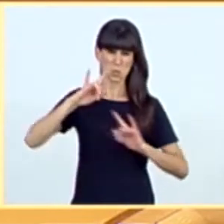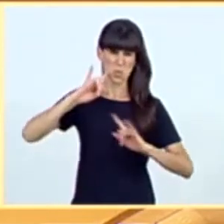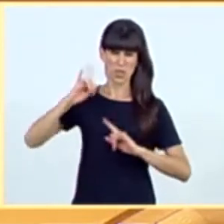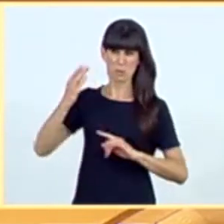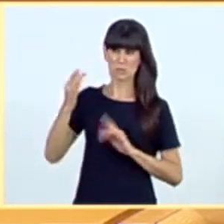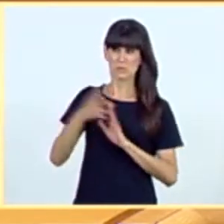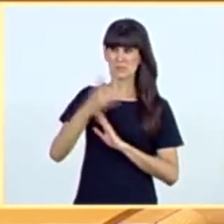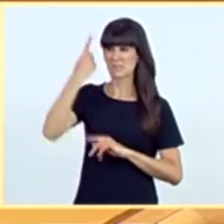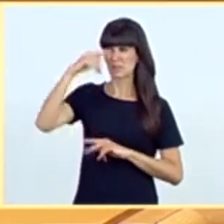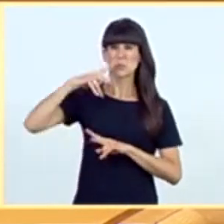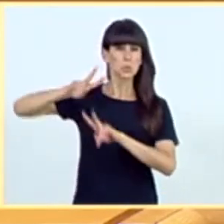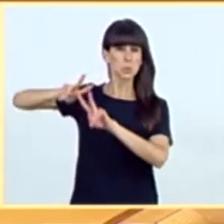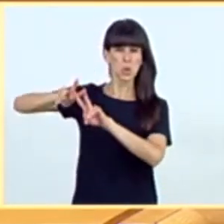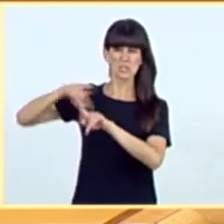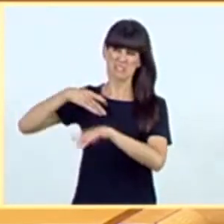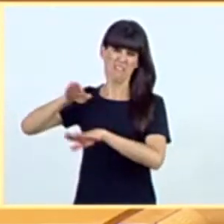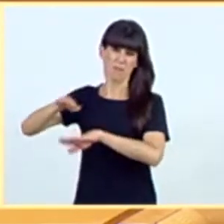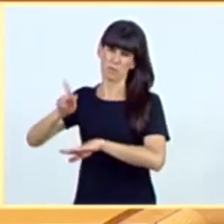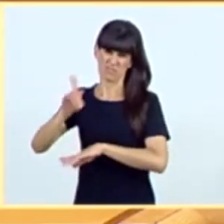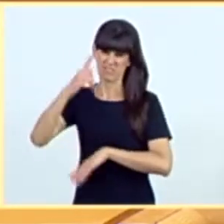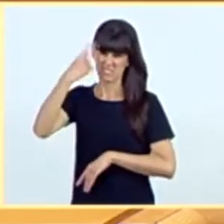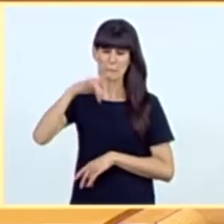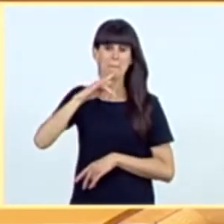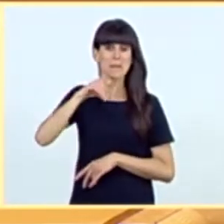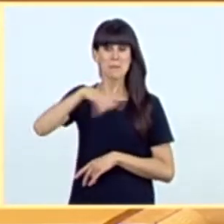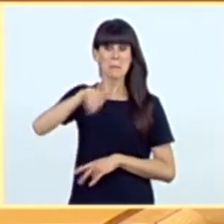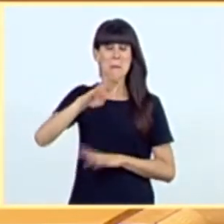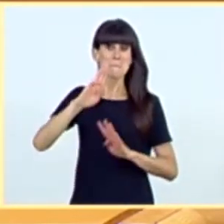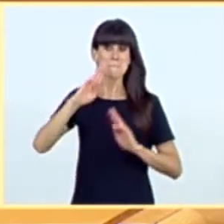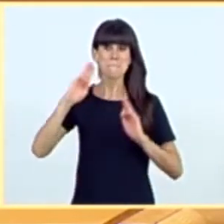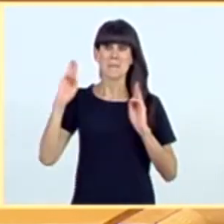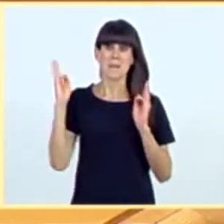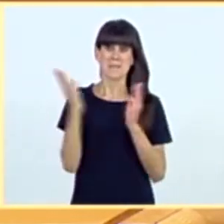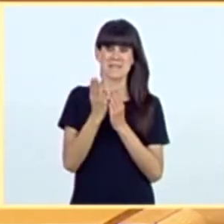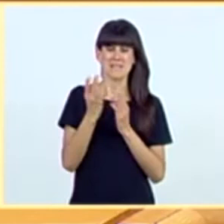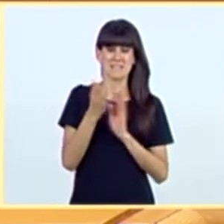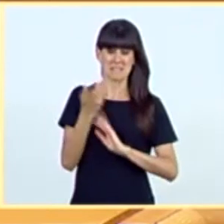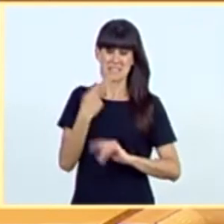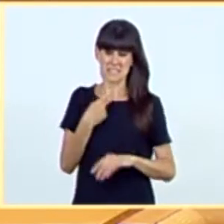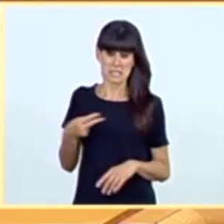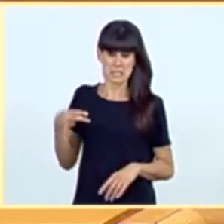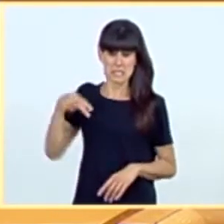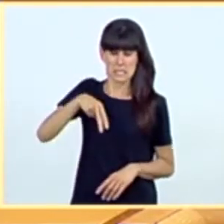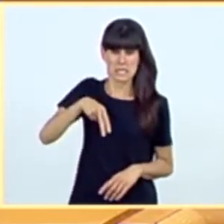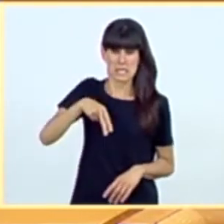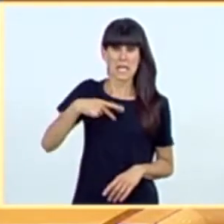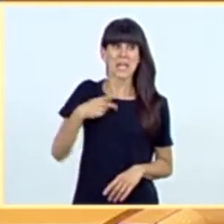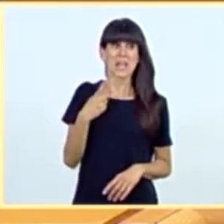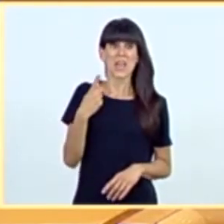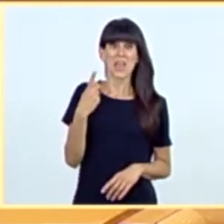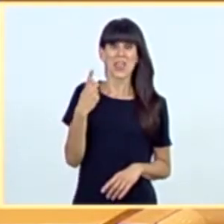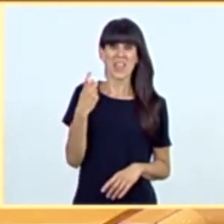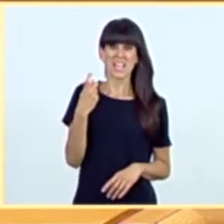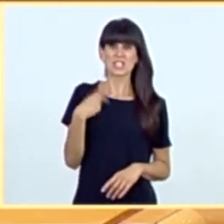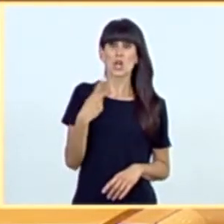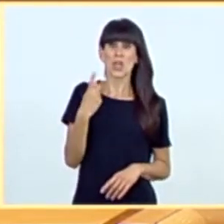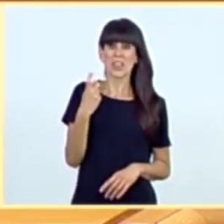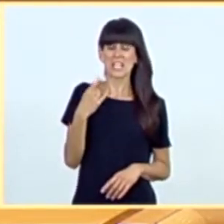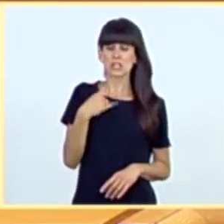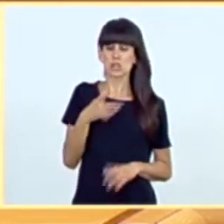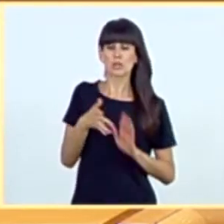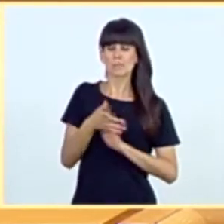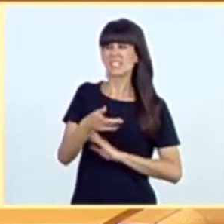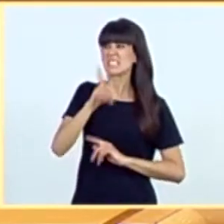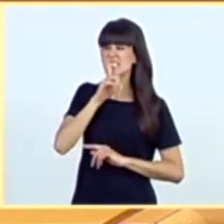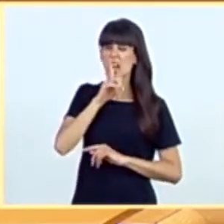esta formación política, pero creo que cualquier parlamentario, cuando se sube a la tribuna, tiene derecho al menos a recibir el silencio de